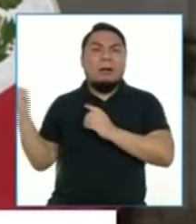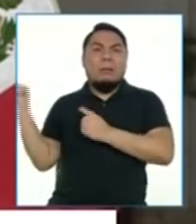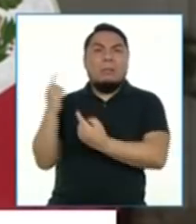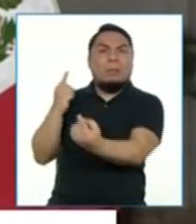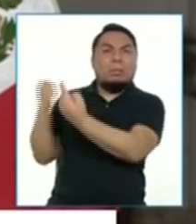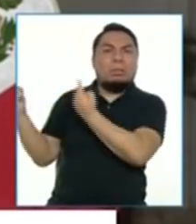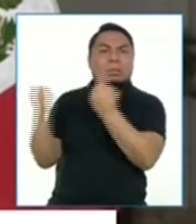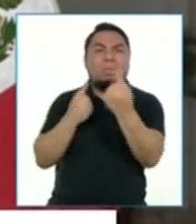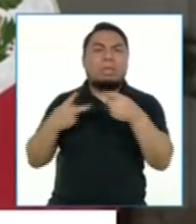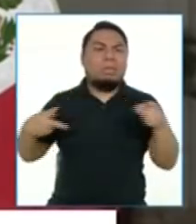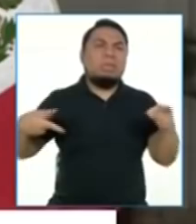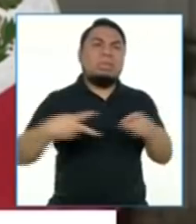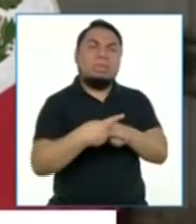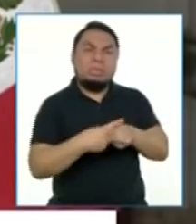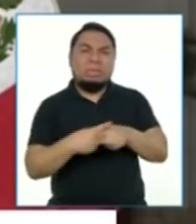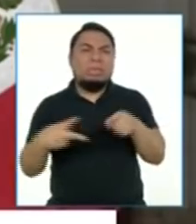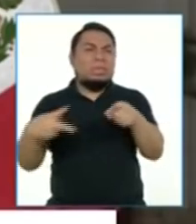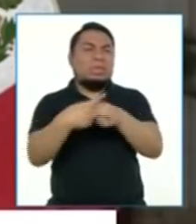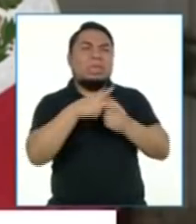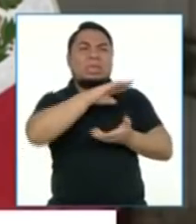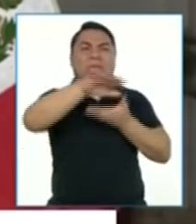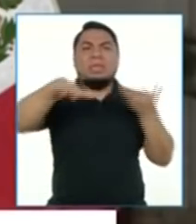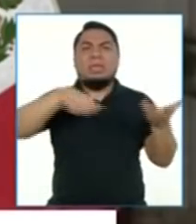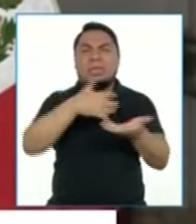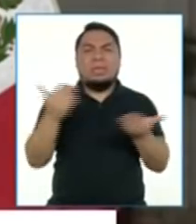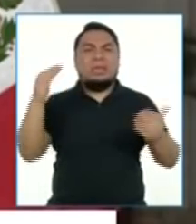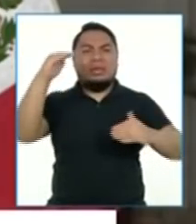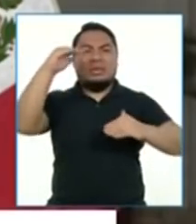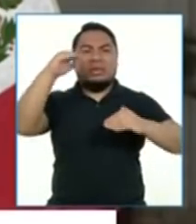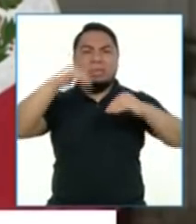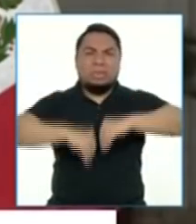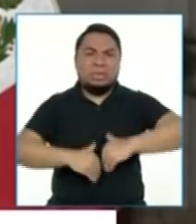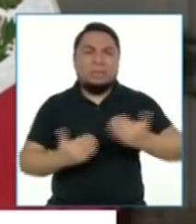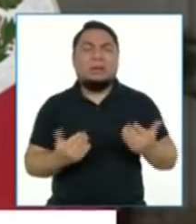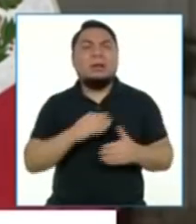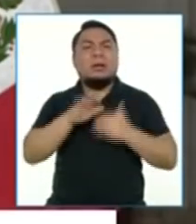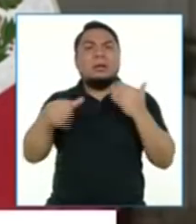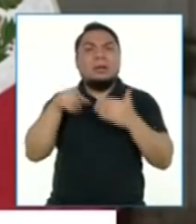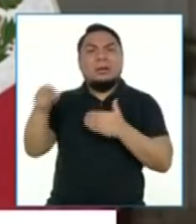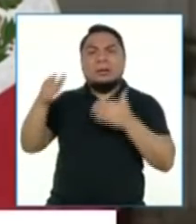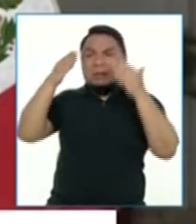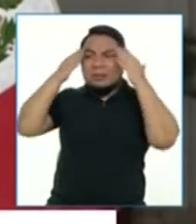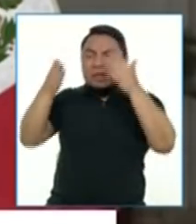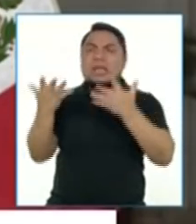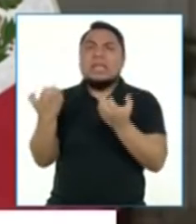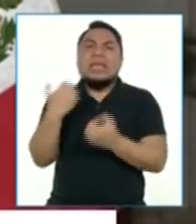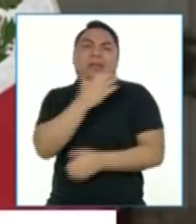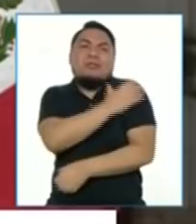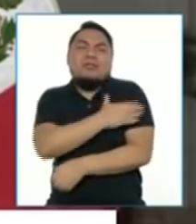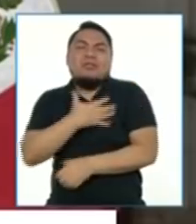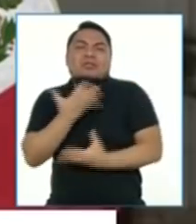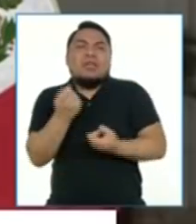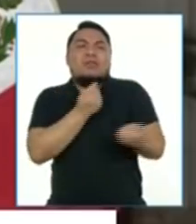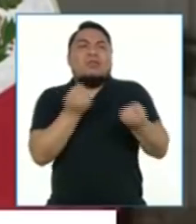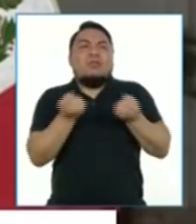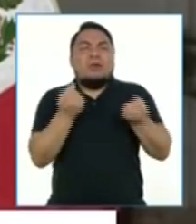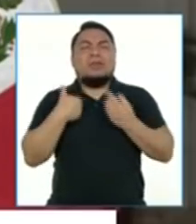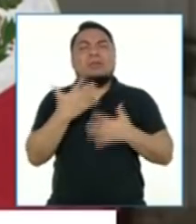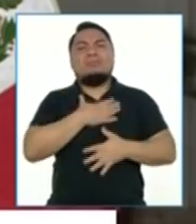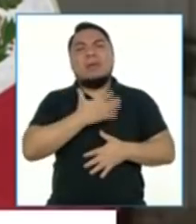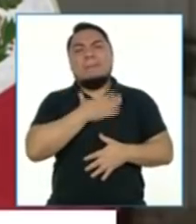más allá de lo que resuelva el tribunal constitucional si finalmente procesión o la cautela